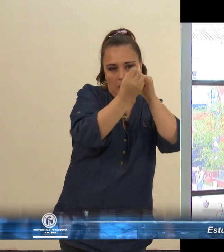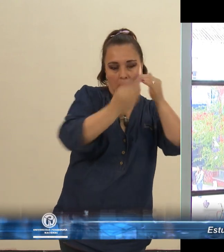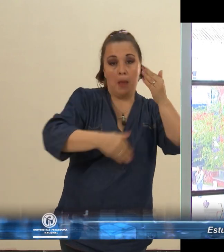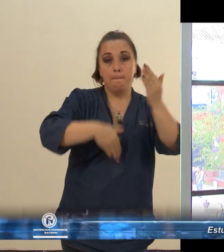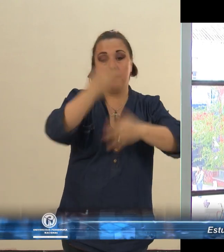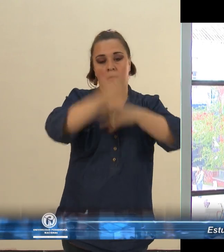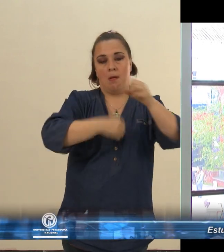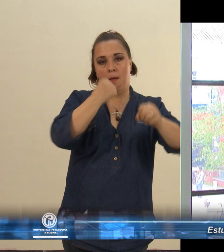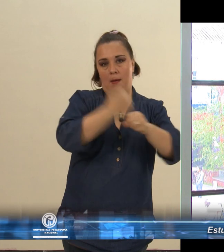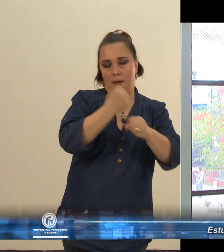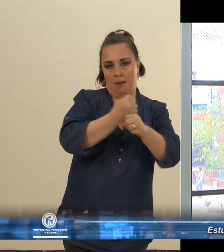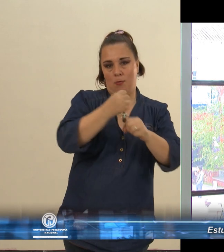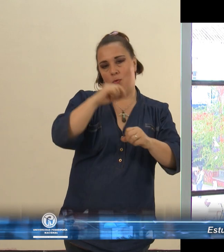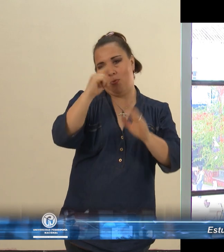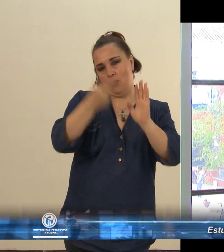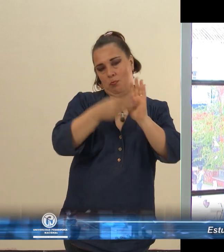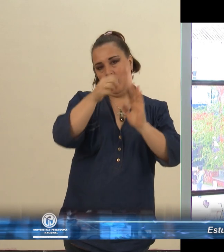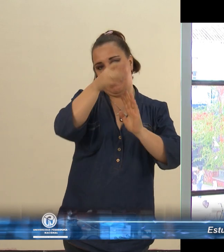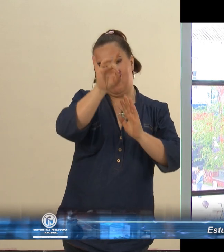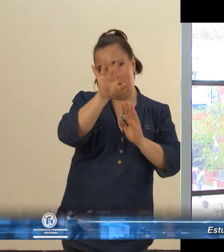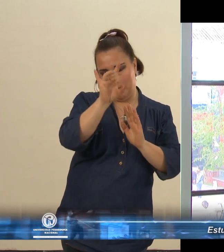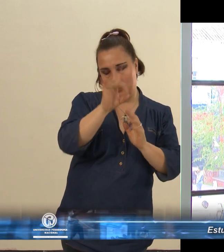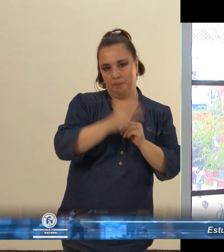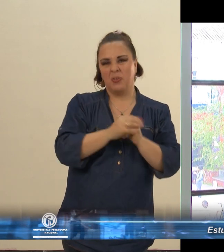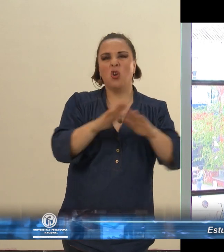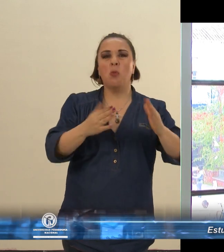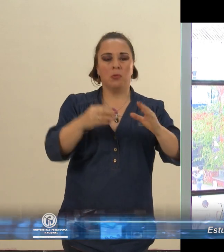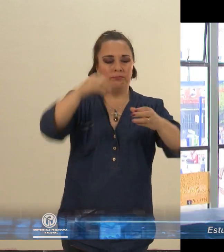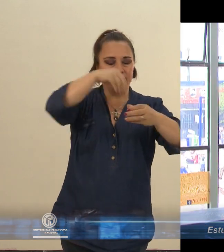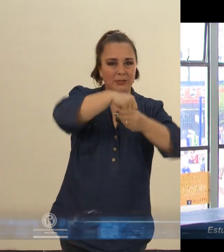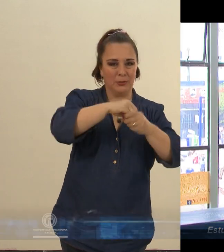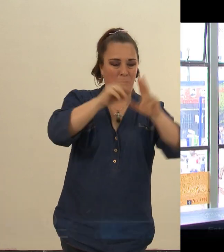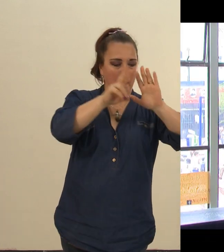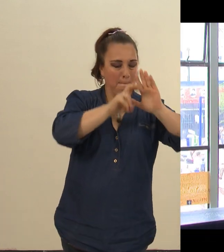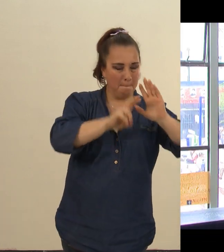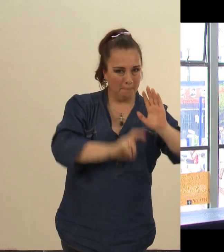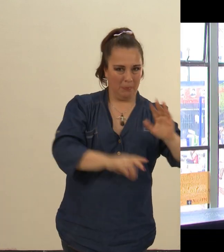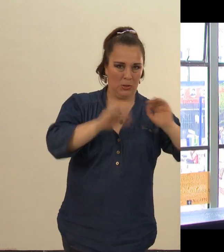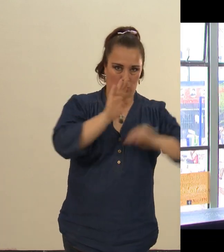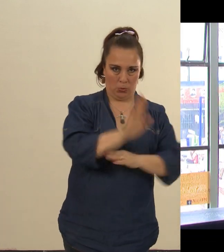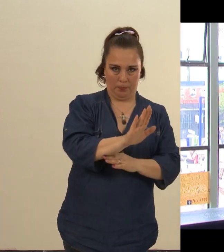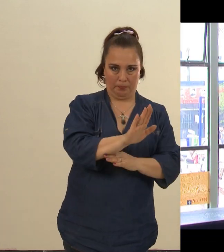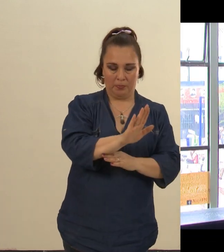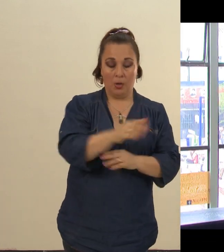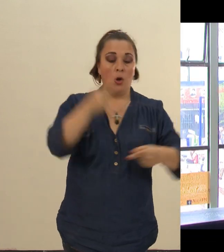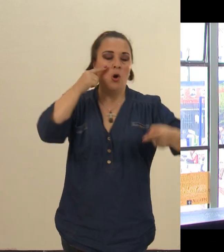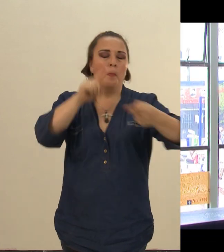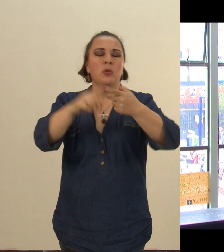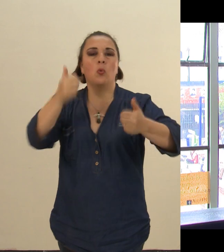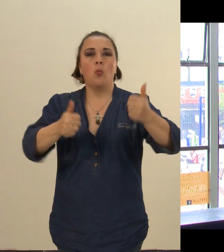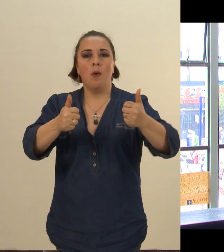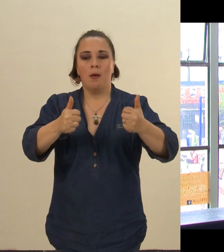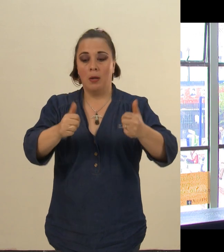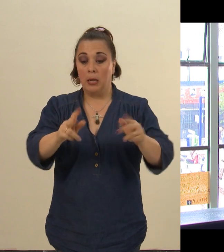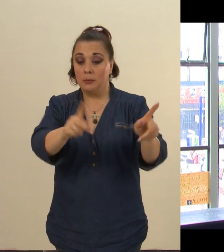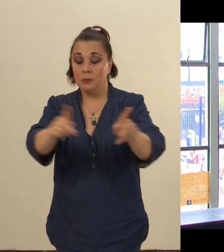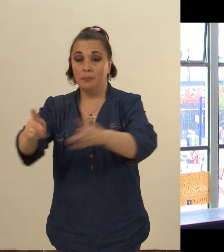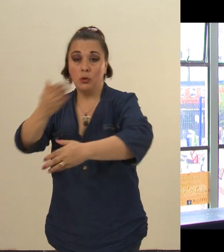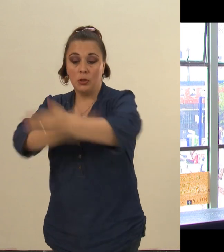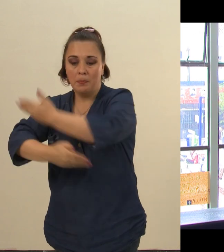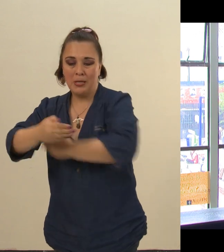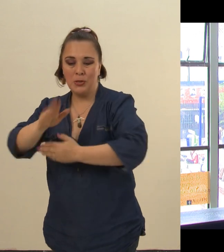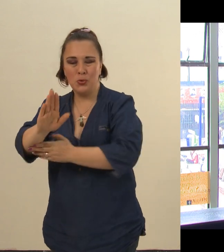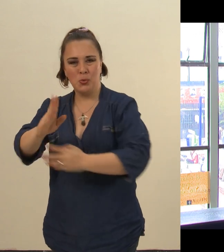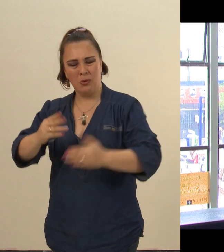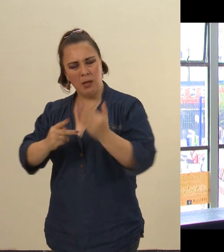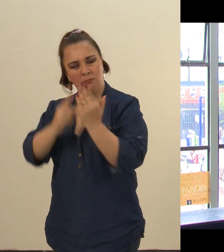año 2015, un grupo de estudiantes de la licenciatura. El objetivo principal de PRADIF es contribuir al mejoramiento